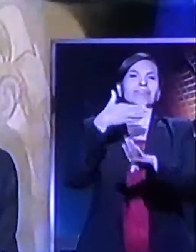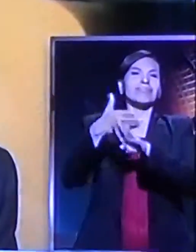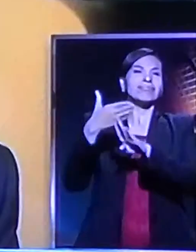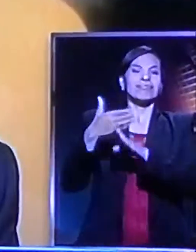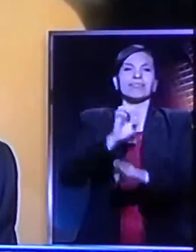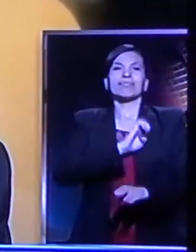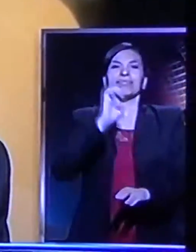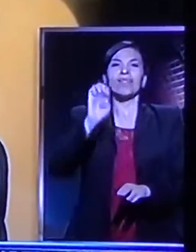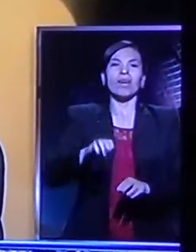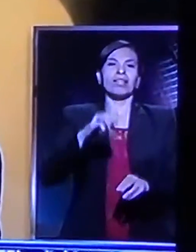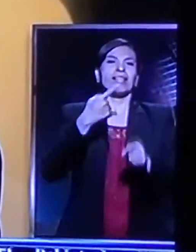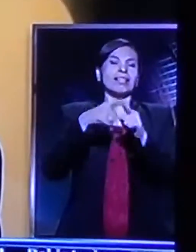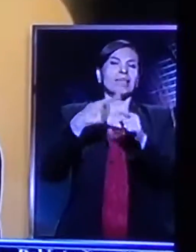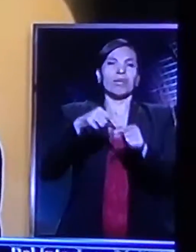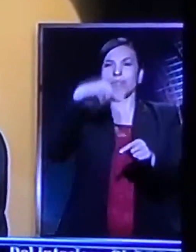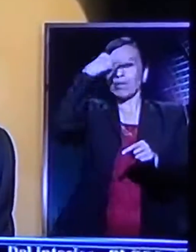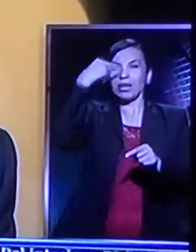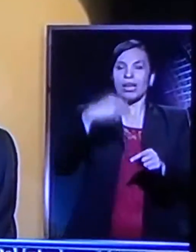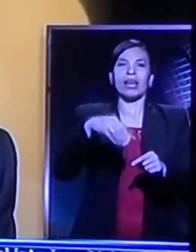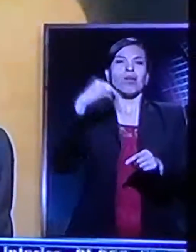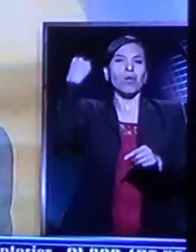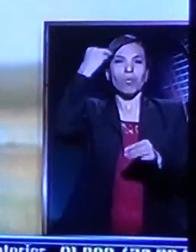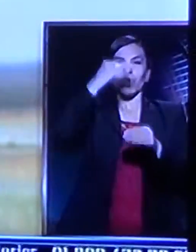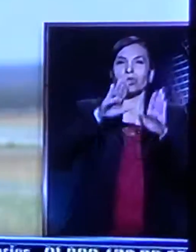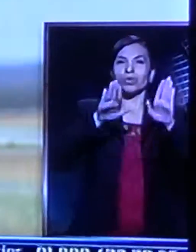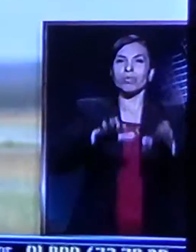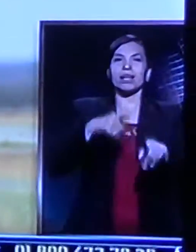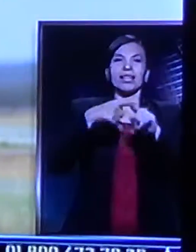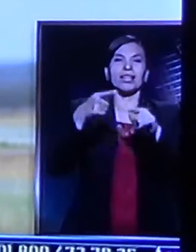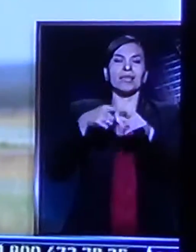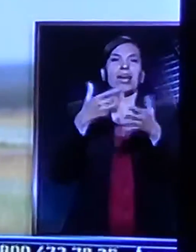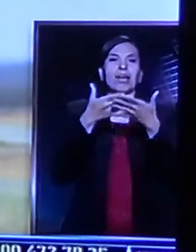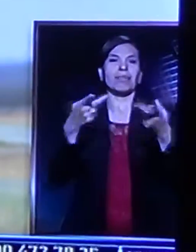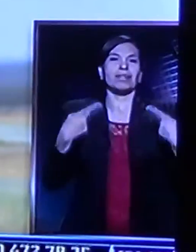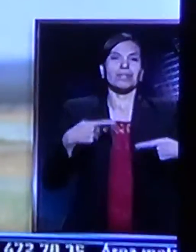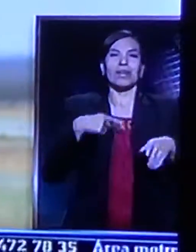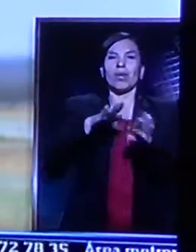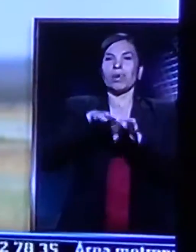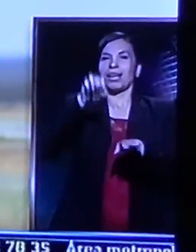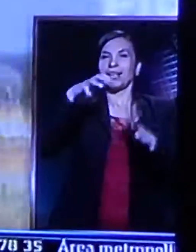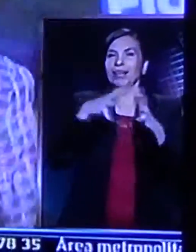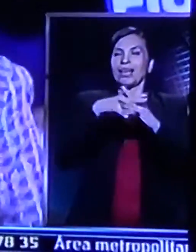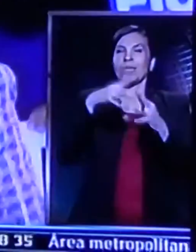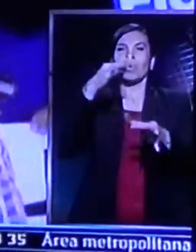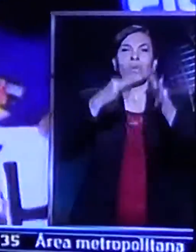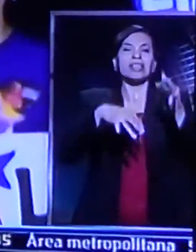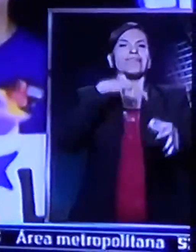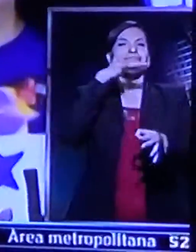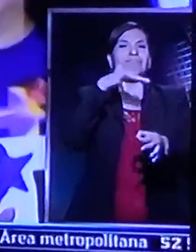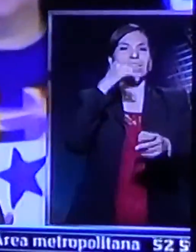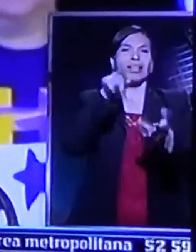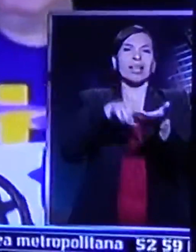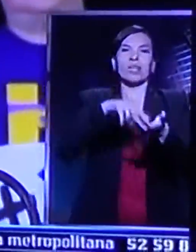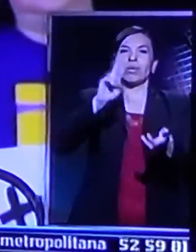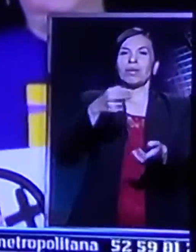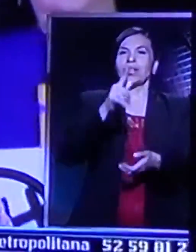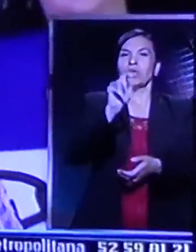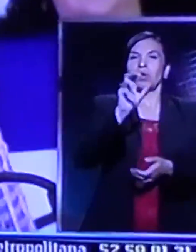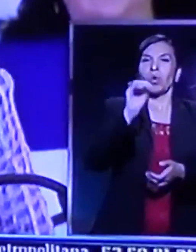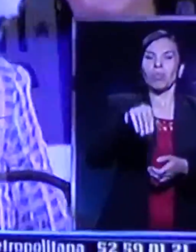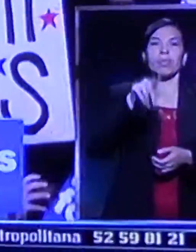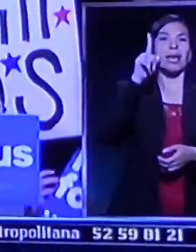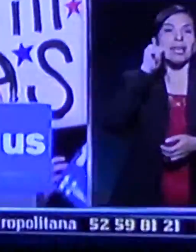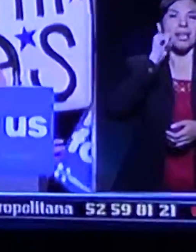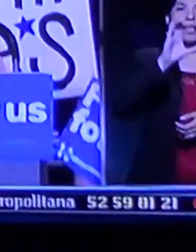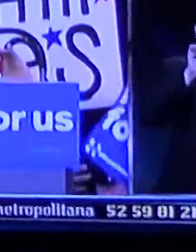los mexicanos, a musulmanes, a los veteranos de guerra y ahora a un juez por los supuestos fraudes en la Universidad Trump.